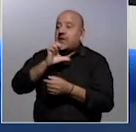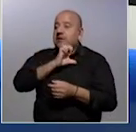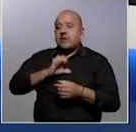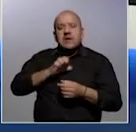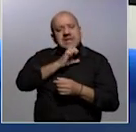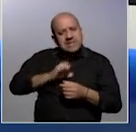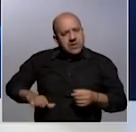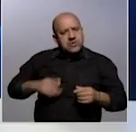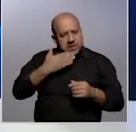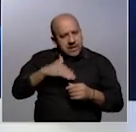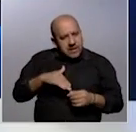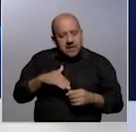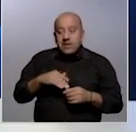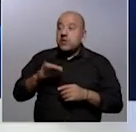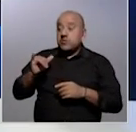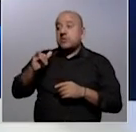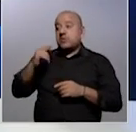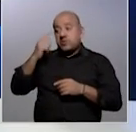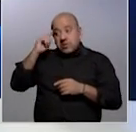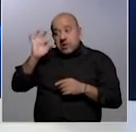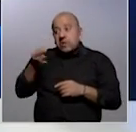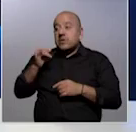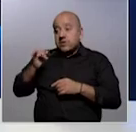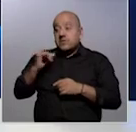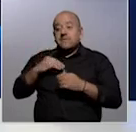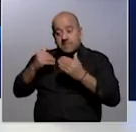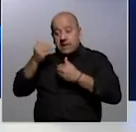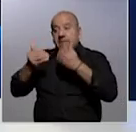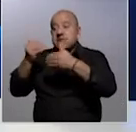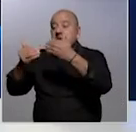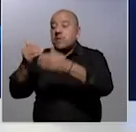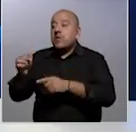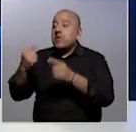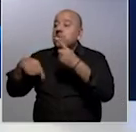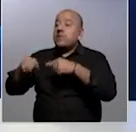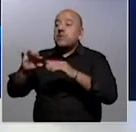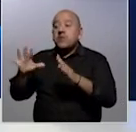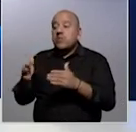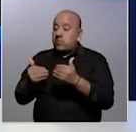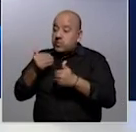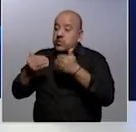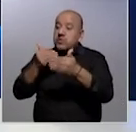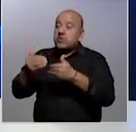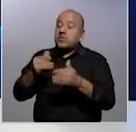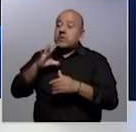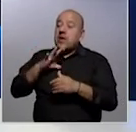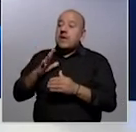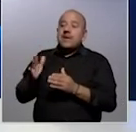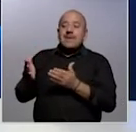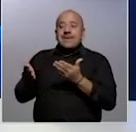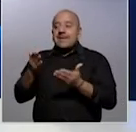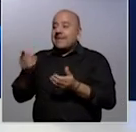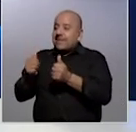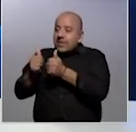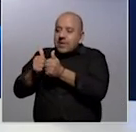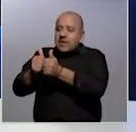el estado yo creo que sí yo creo que estamos avanzando pero en un proceso que tiene que ir acompañado de una capacitación muy